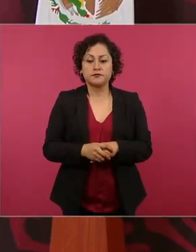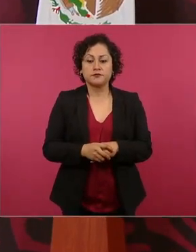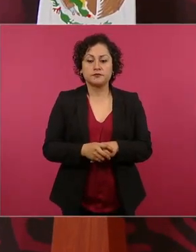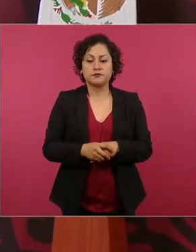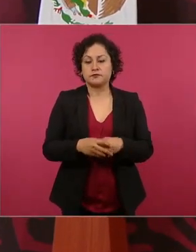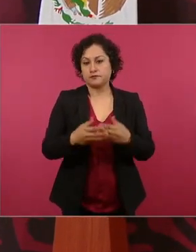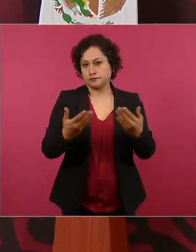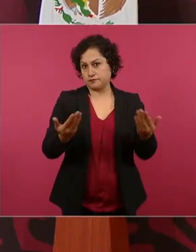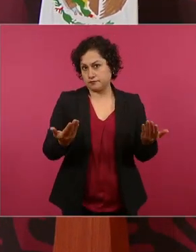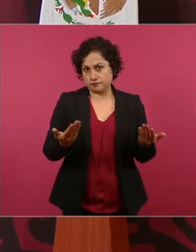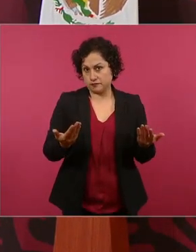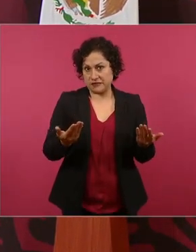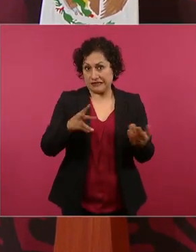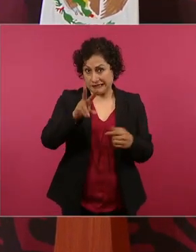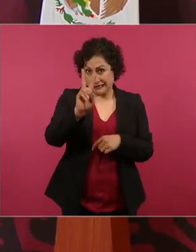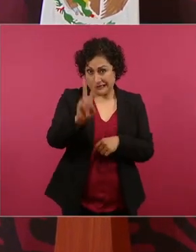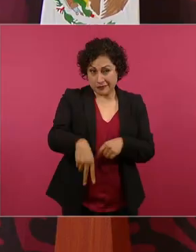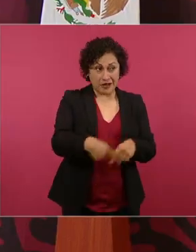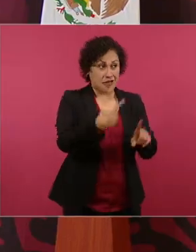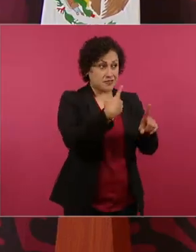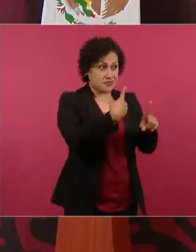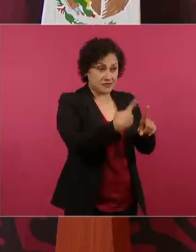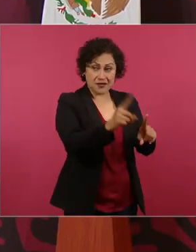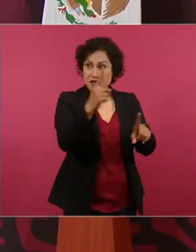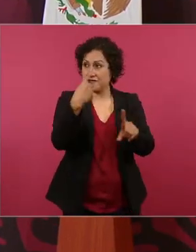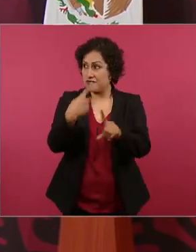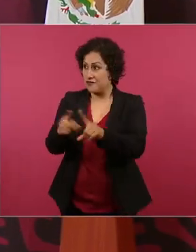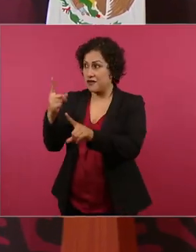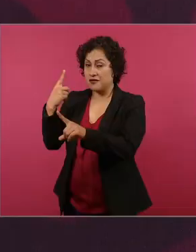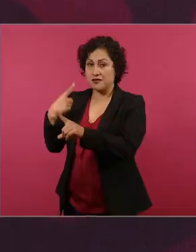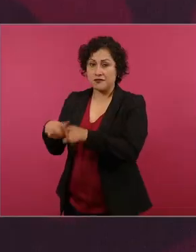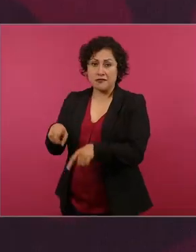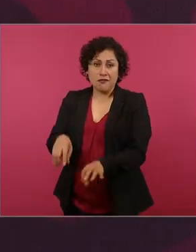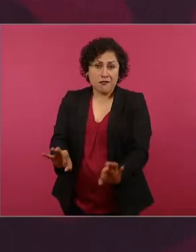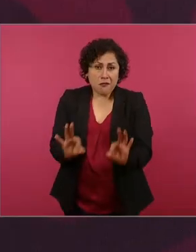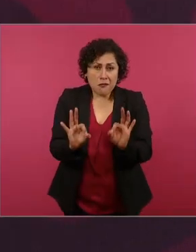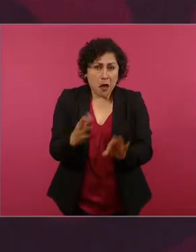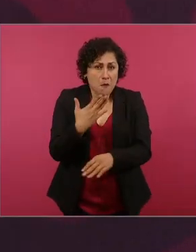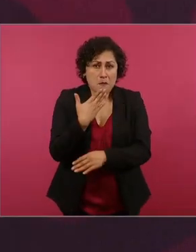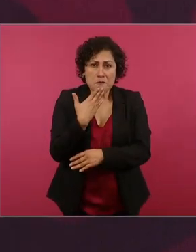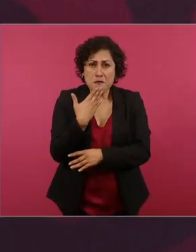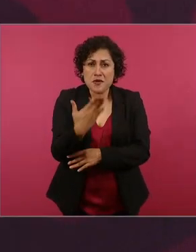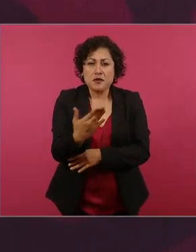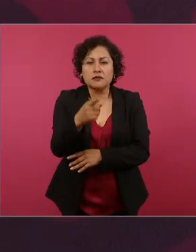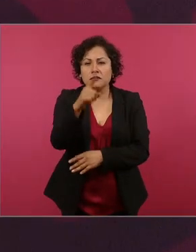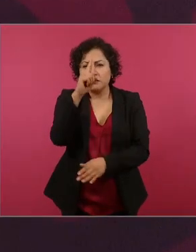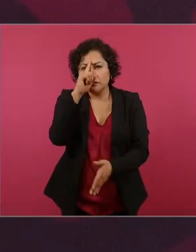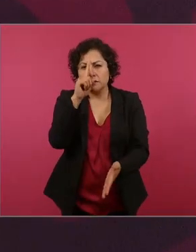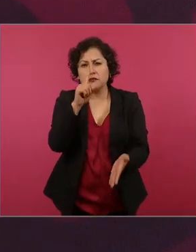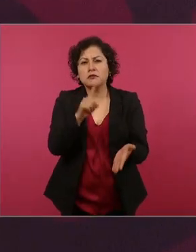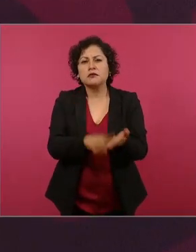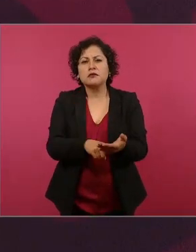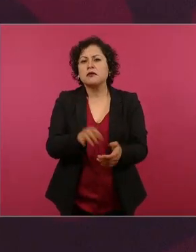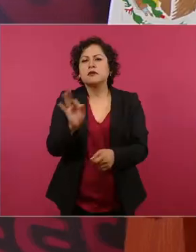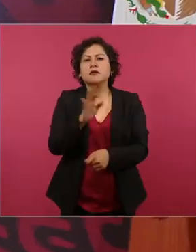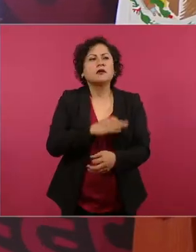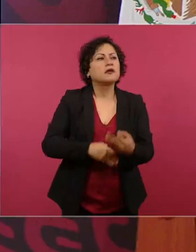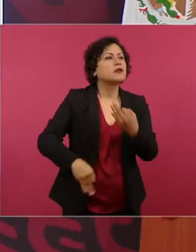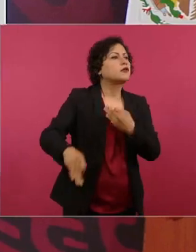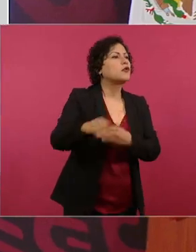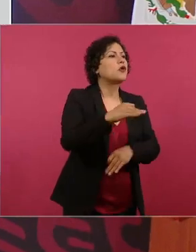somos distintos, diferentes. Sería muy aburrida la vida si todos pensáramos